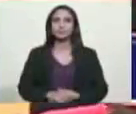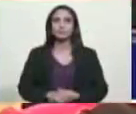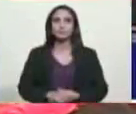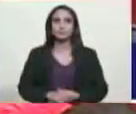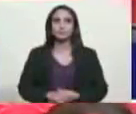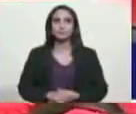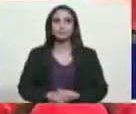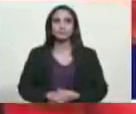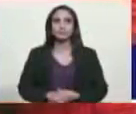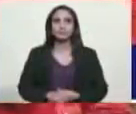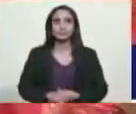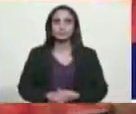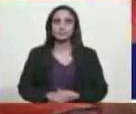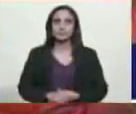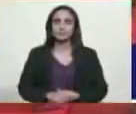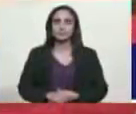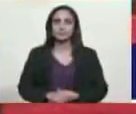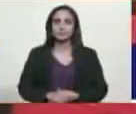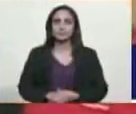Entre ustedes,